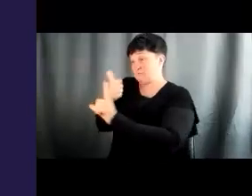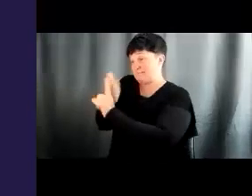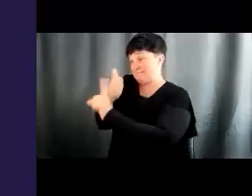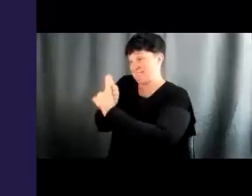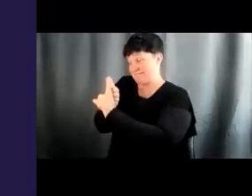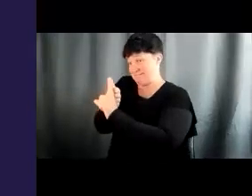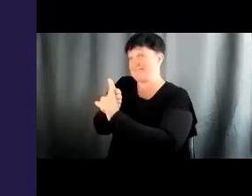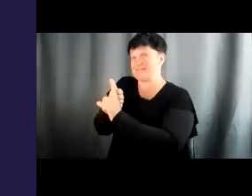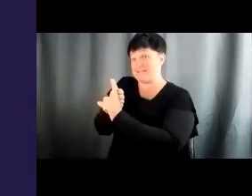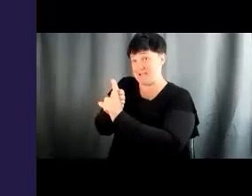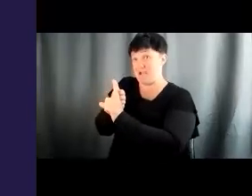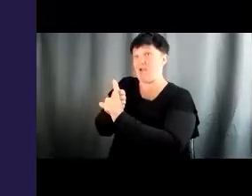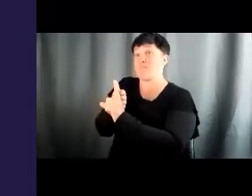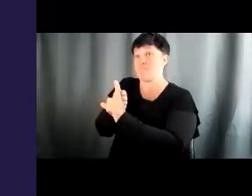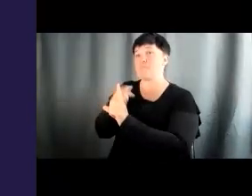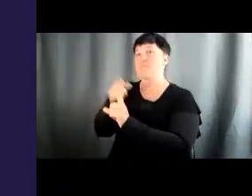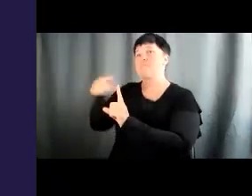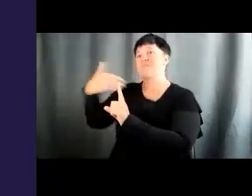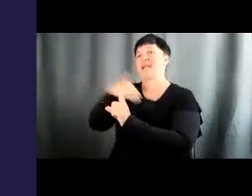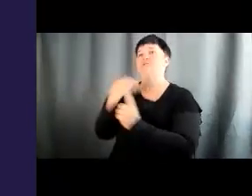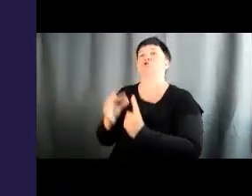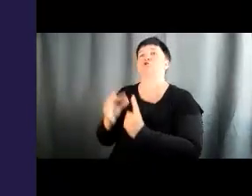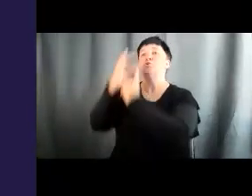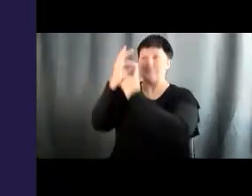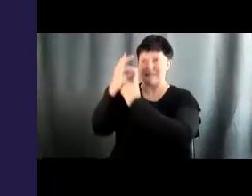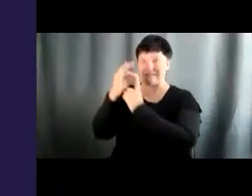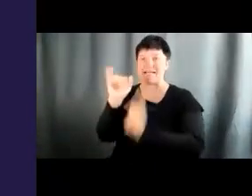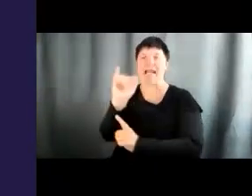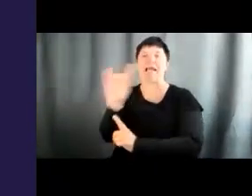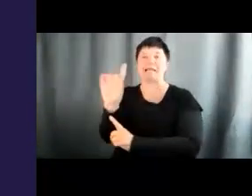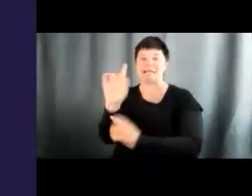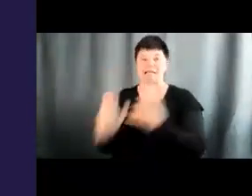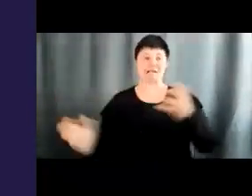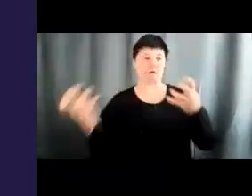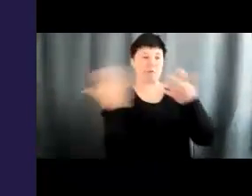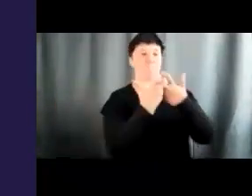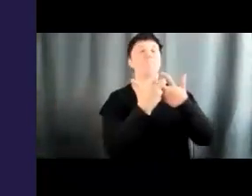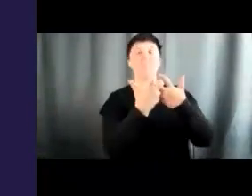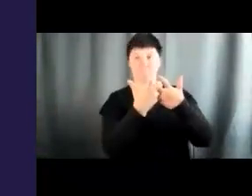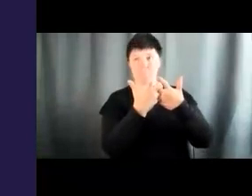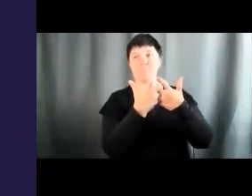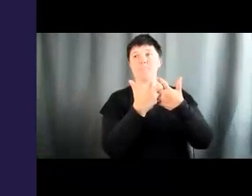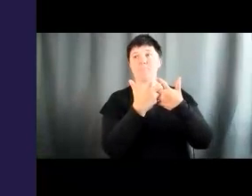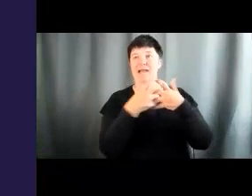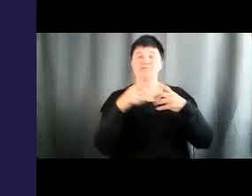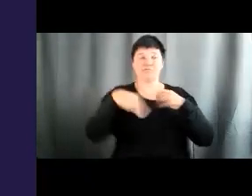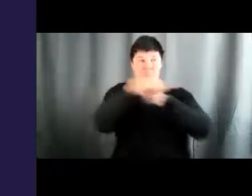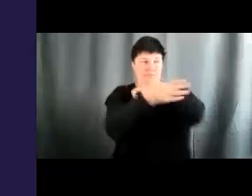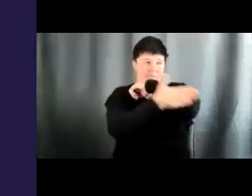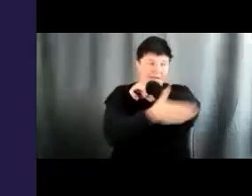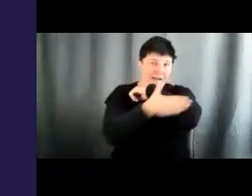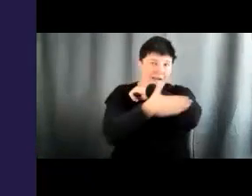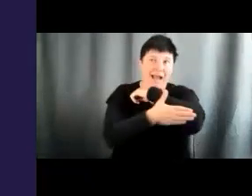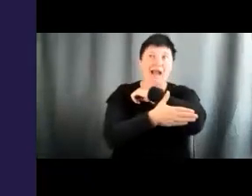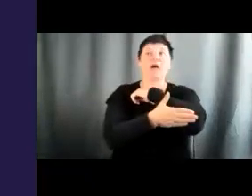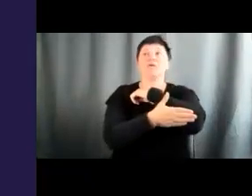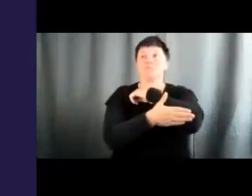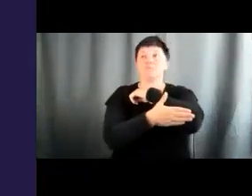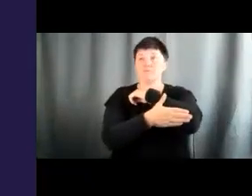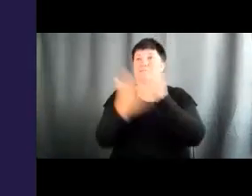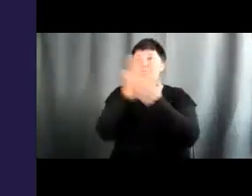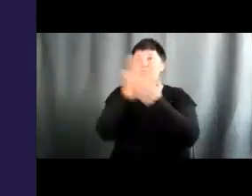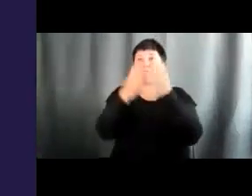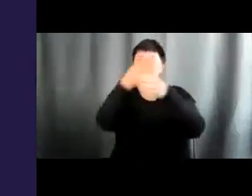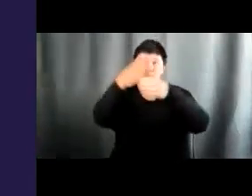el entorno GIS que tiene una identificación única que coincidía con los condados y subdivisiones, para poder